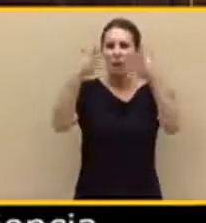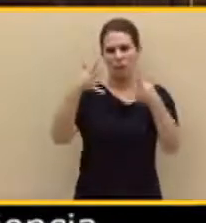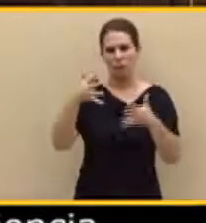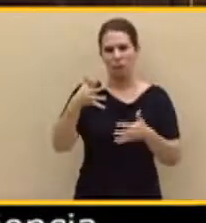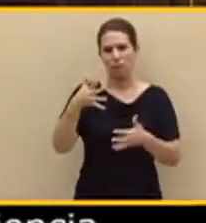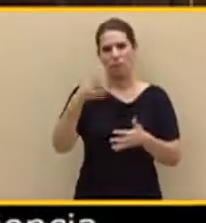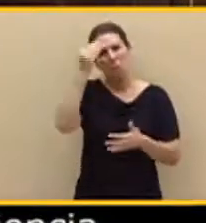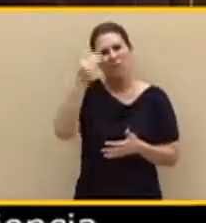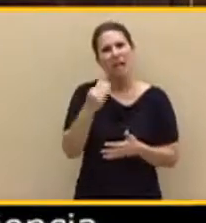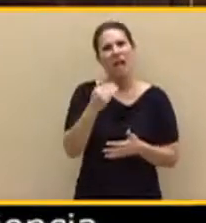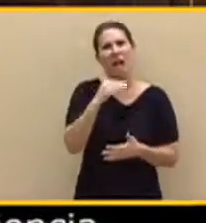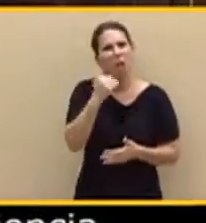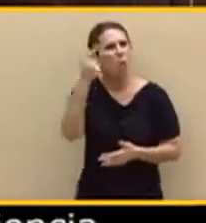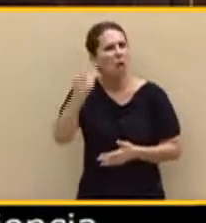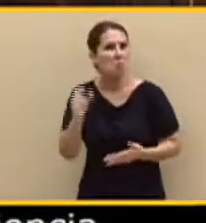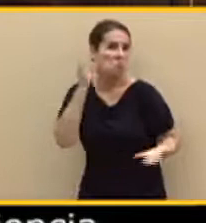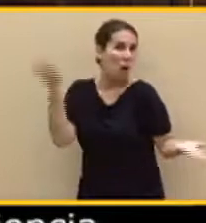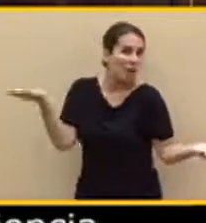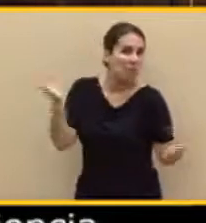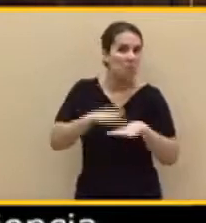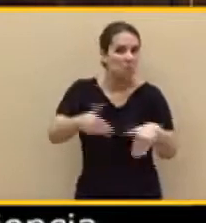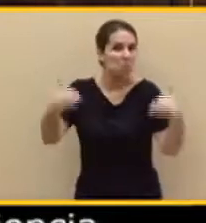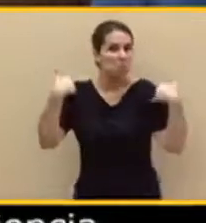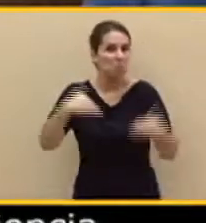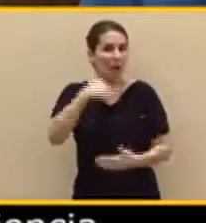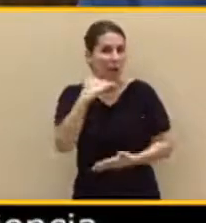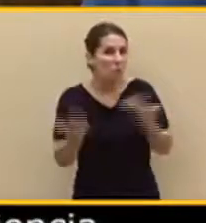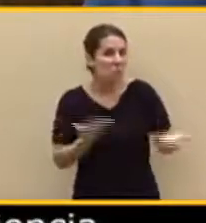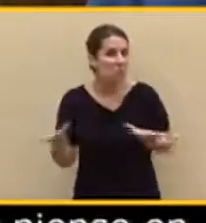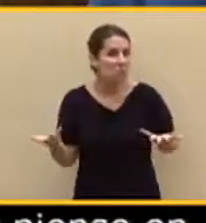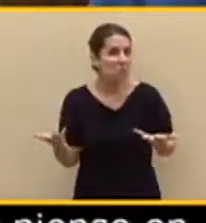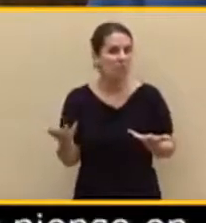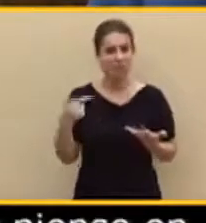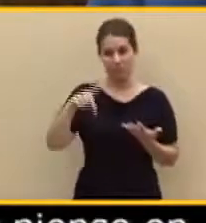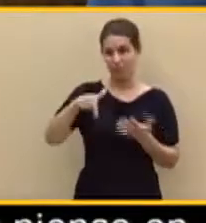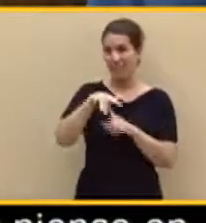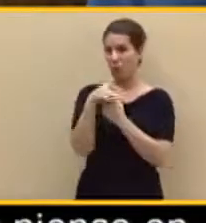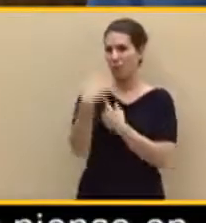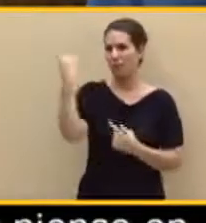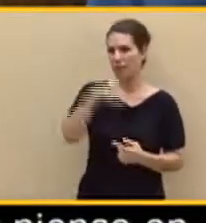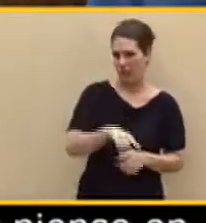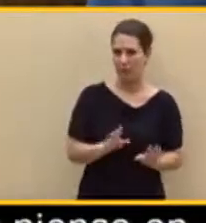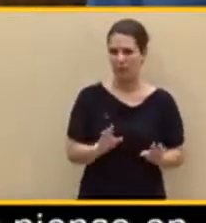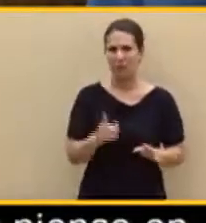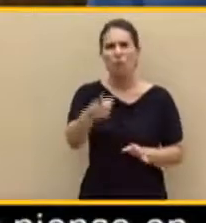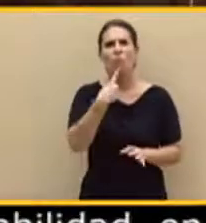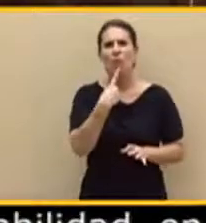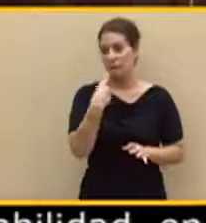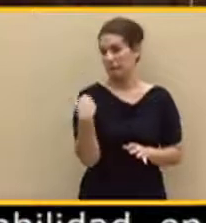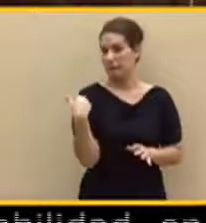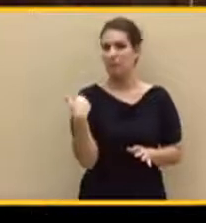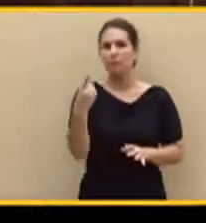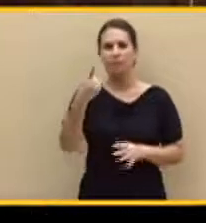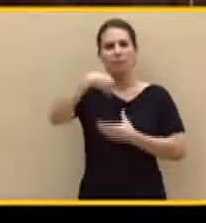dirigir puestos y ocupar puestos de responsabilidad. En este caso la sabía. Dijo usted hace no mucho que en la cúpula judicial